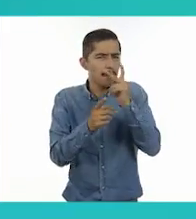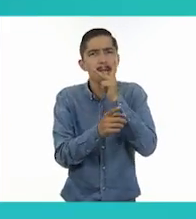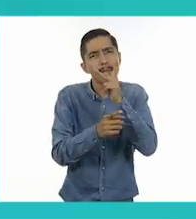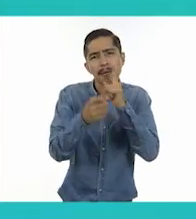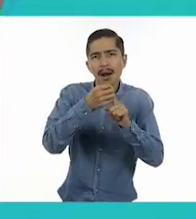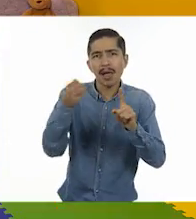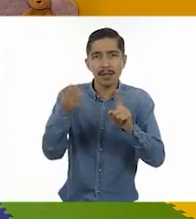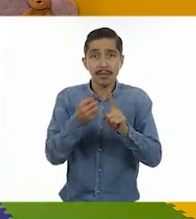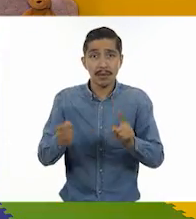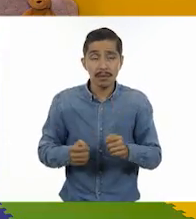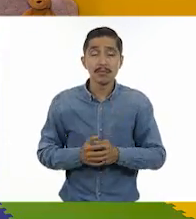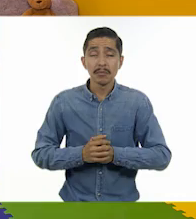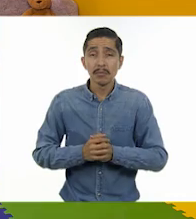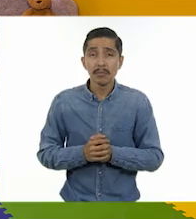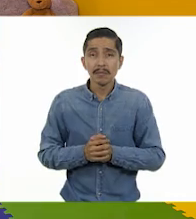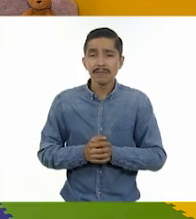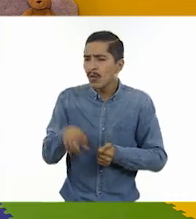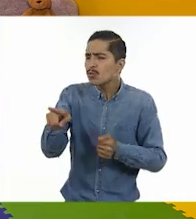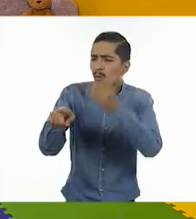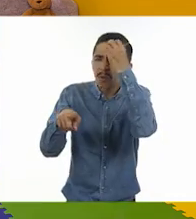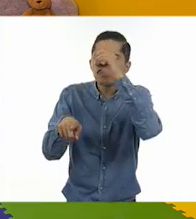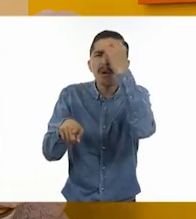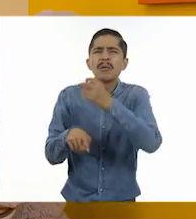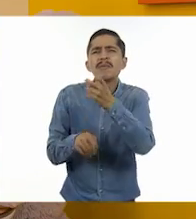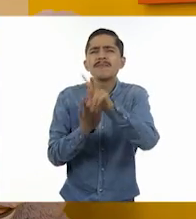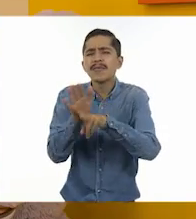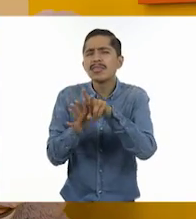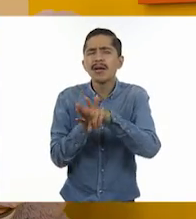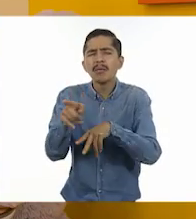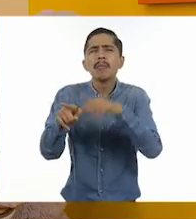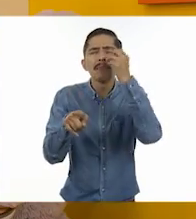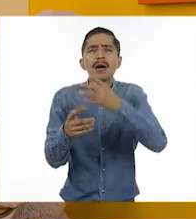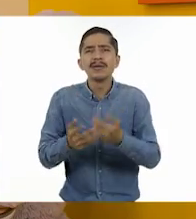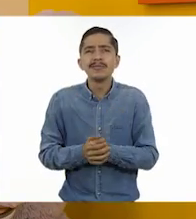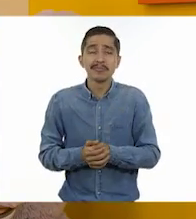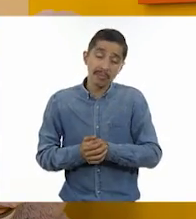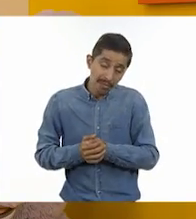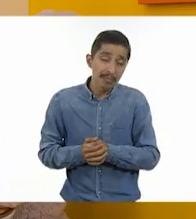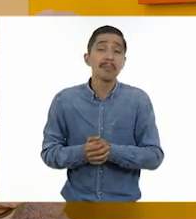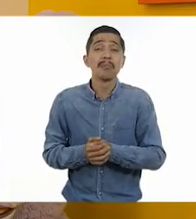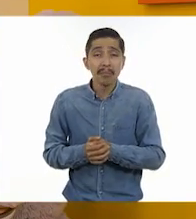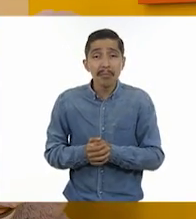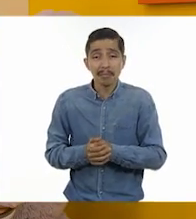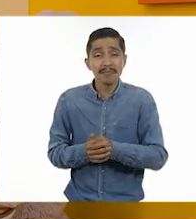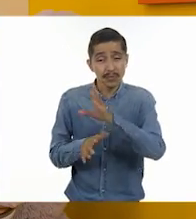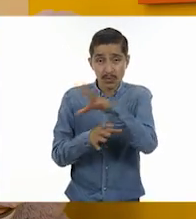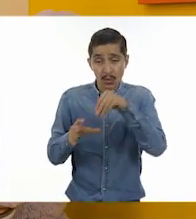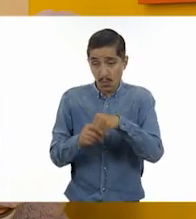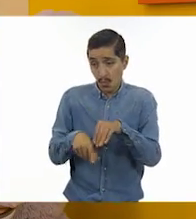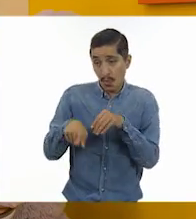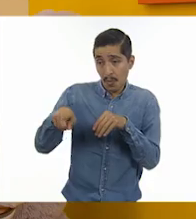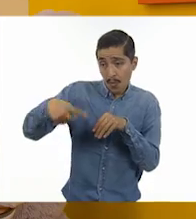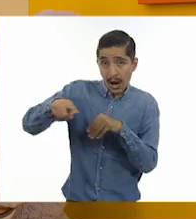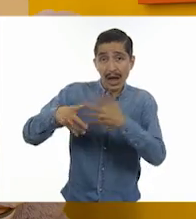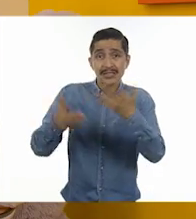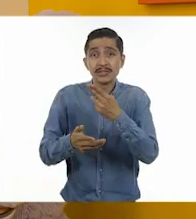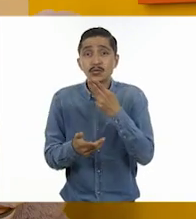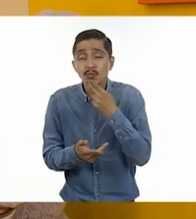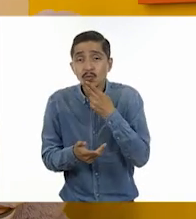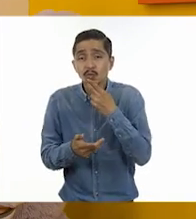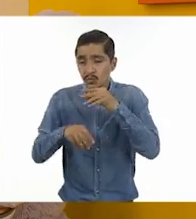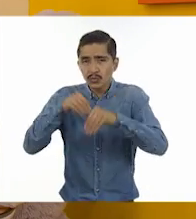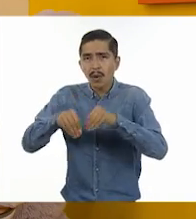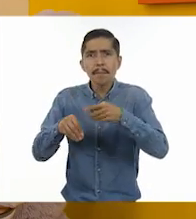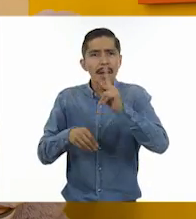palabras. ¿Qué opinas de este video, Evelyn? Son increíbles todas las estrategias de las que hacemos uso sin